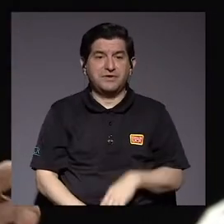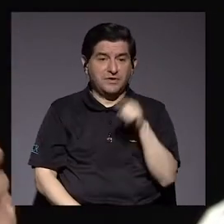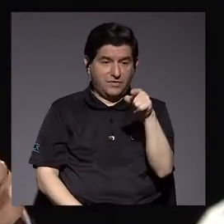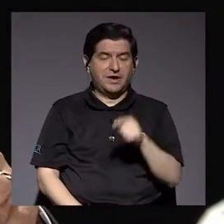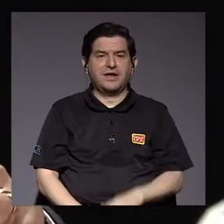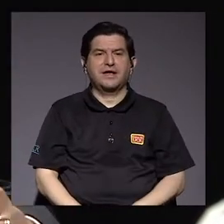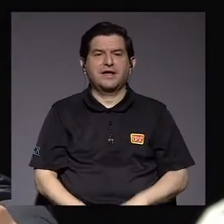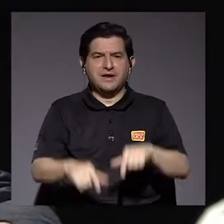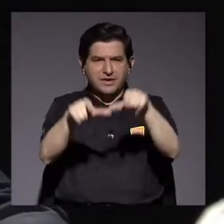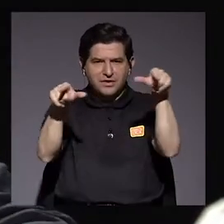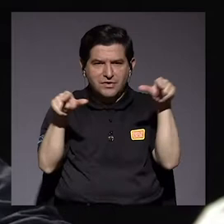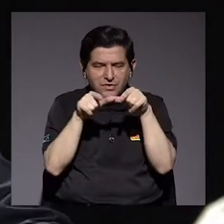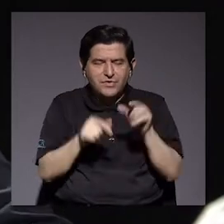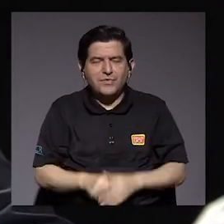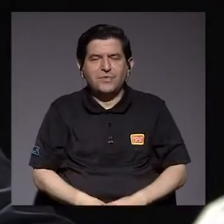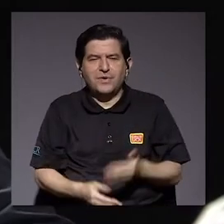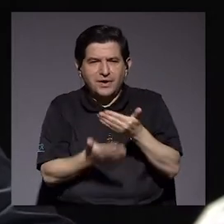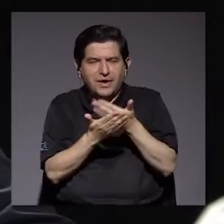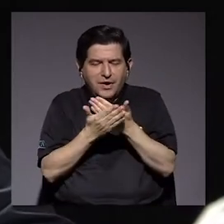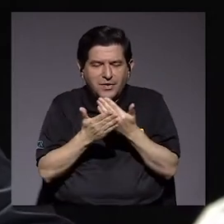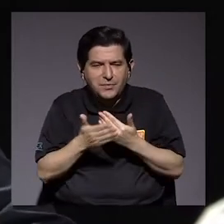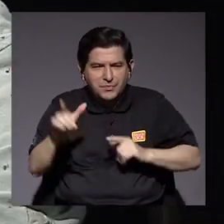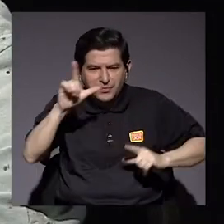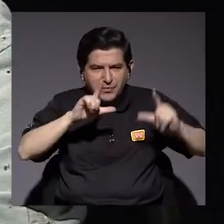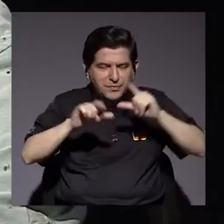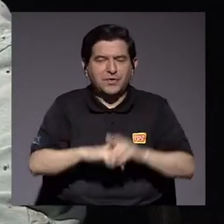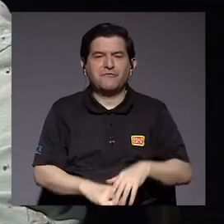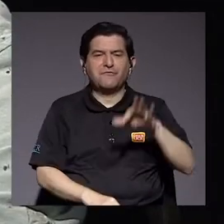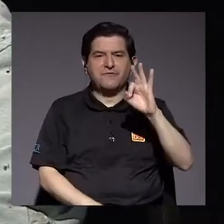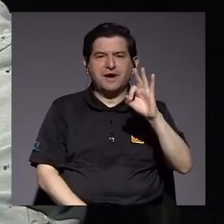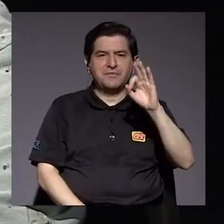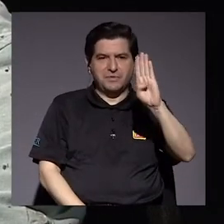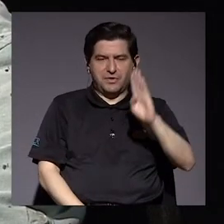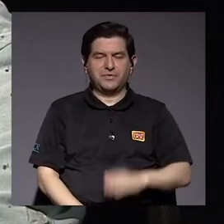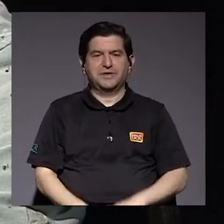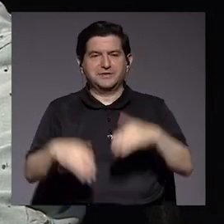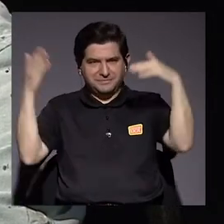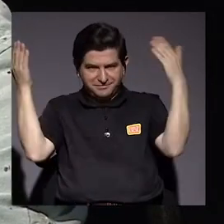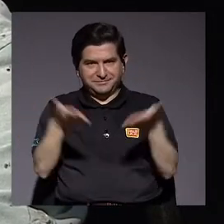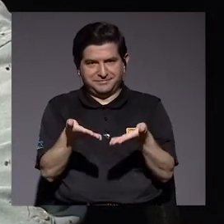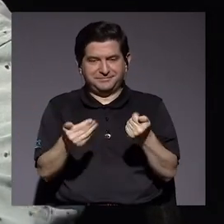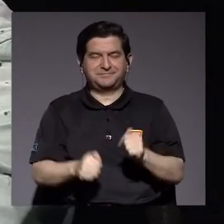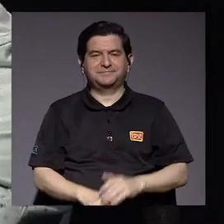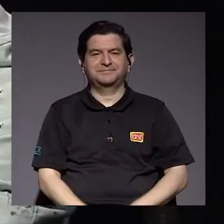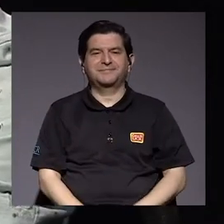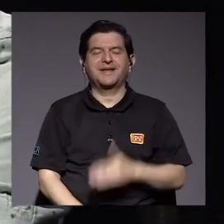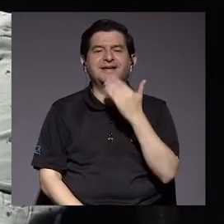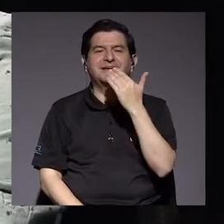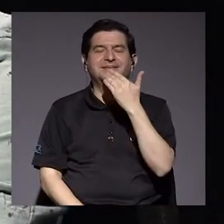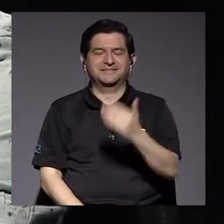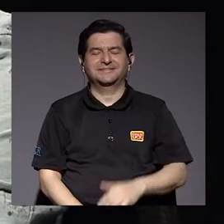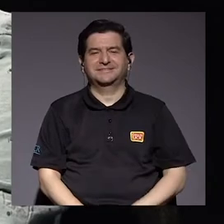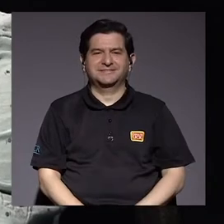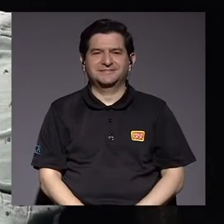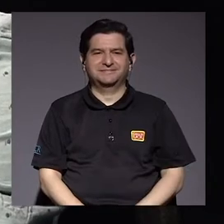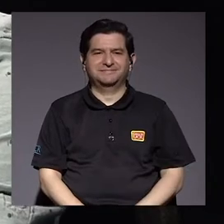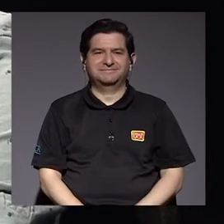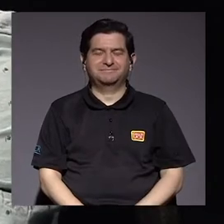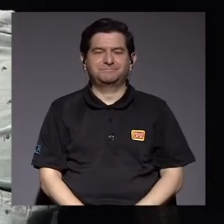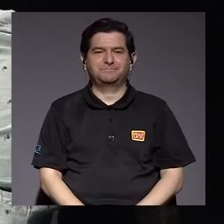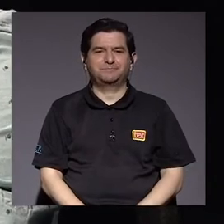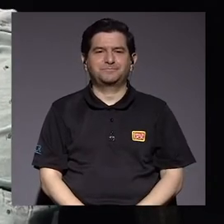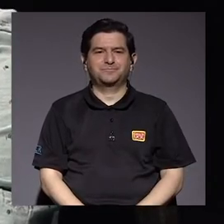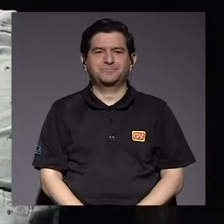Estación Experimental Agrícola Fabio Baurit. Bienvenido y gracias por estar con nosotros. Muchas gracias. Don Néstor. Gracias por invitarme.